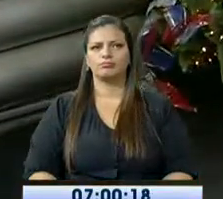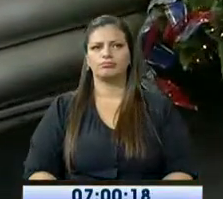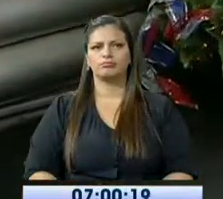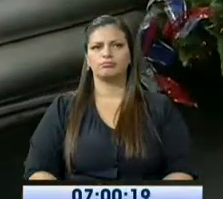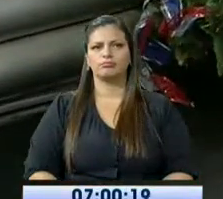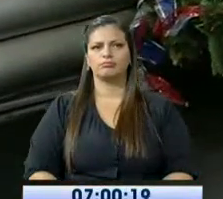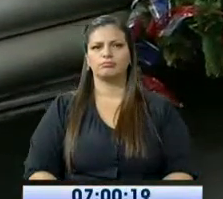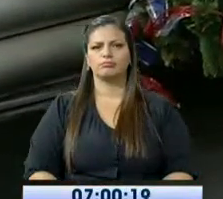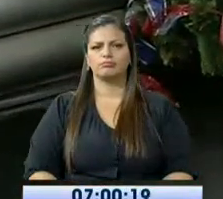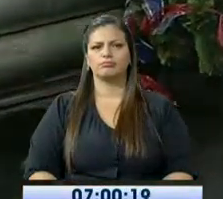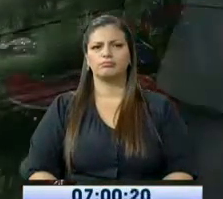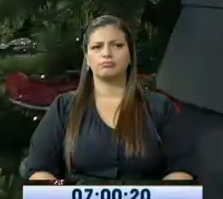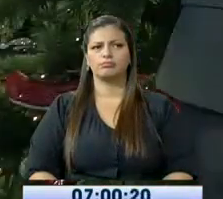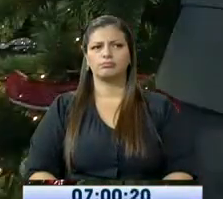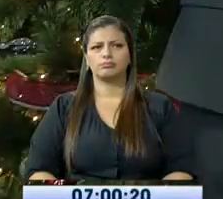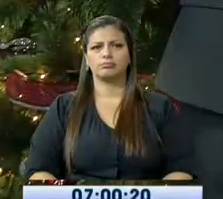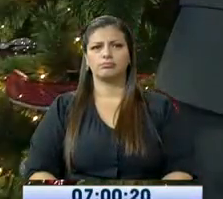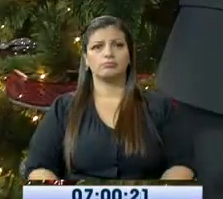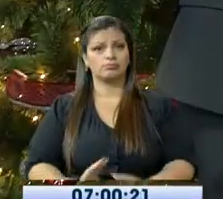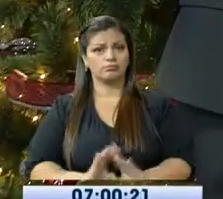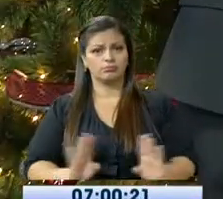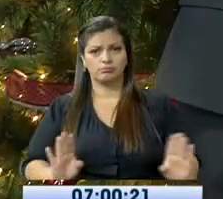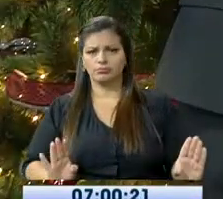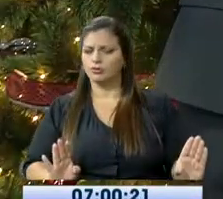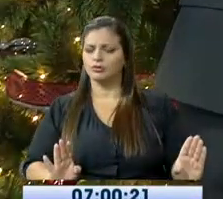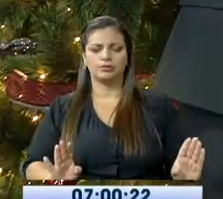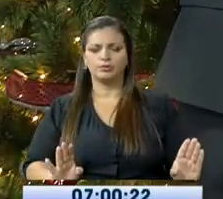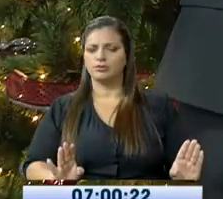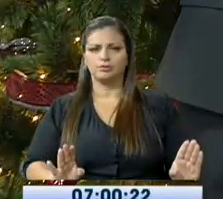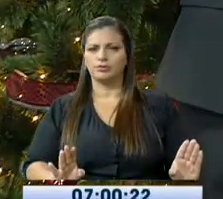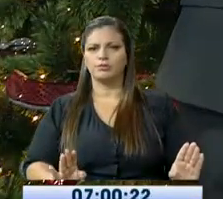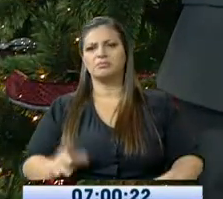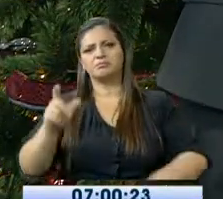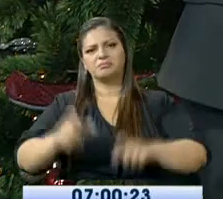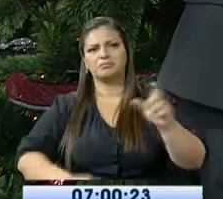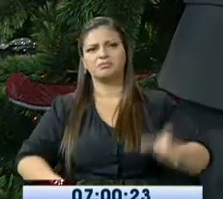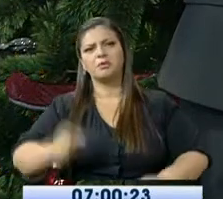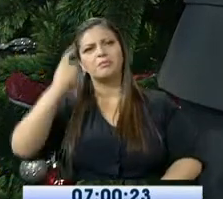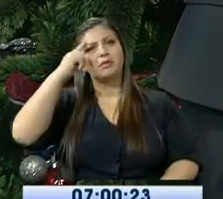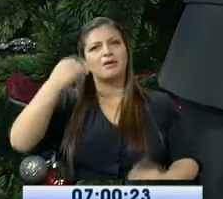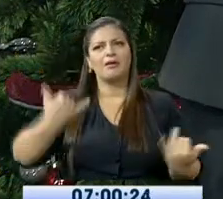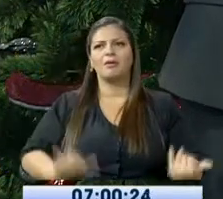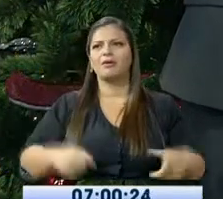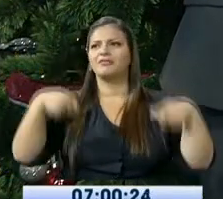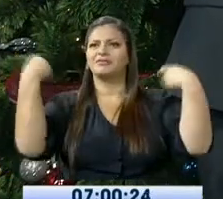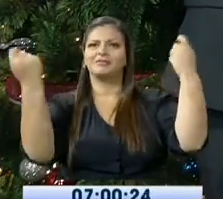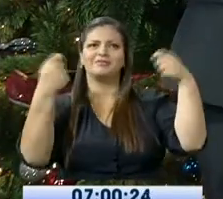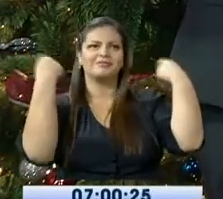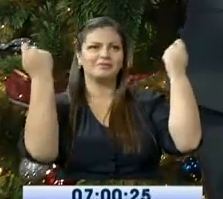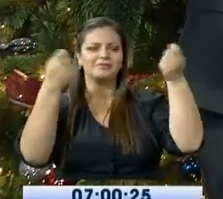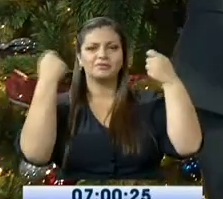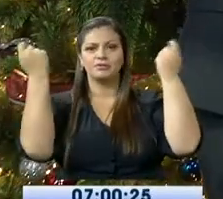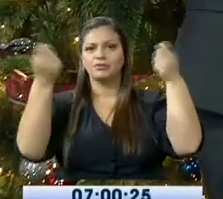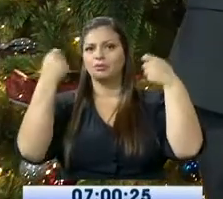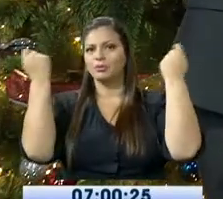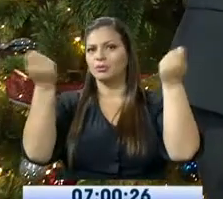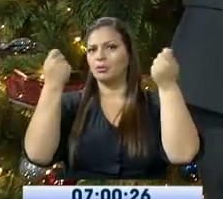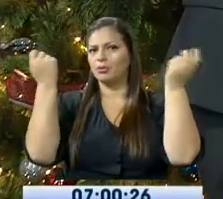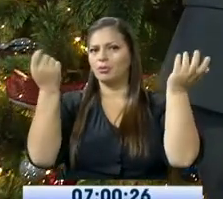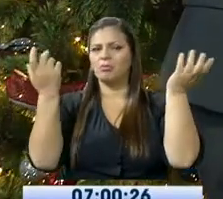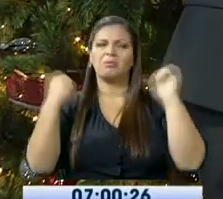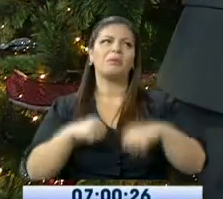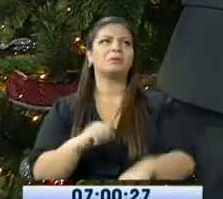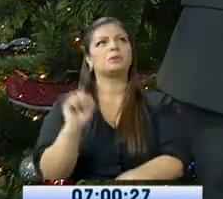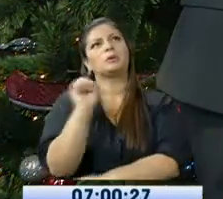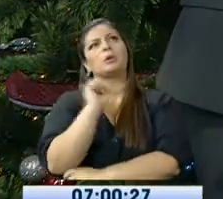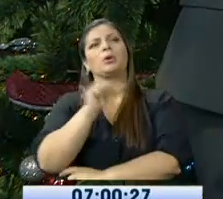Luisa, y esas no son las únicas novedades. Fíjate que la gente piensa que a veces con las festividades uno puede aumentar la marcha del vehículo. Y fíjate